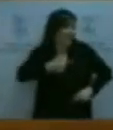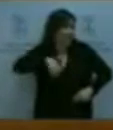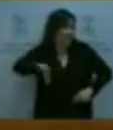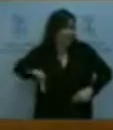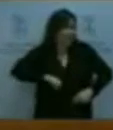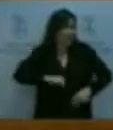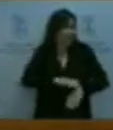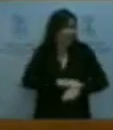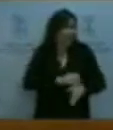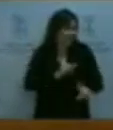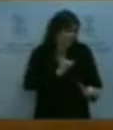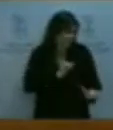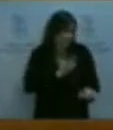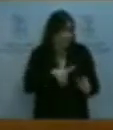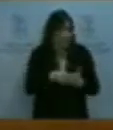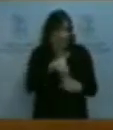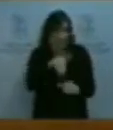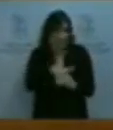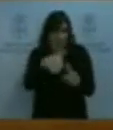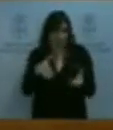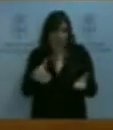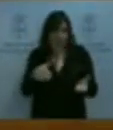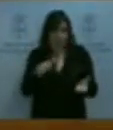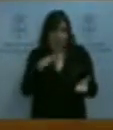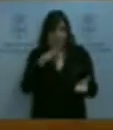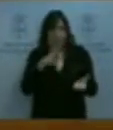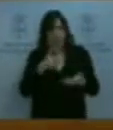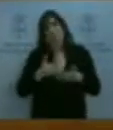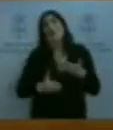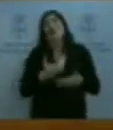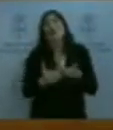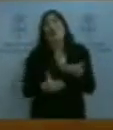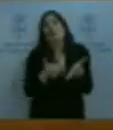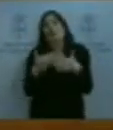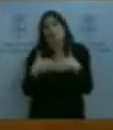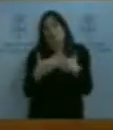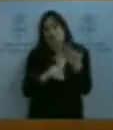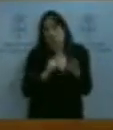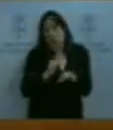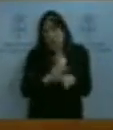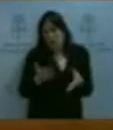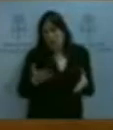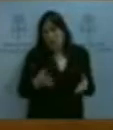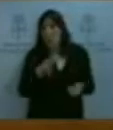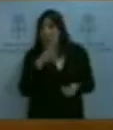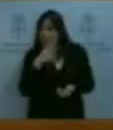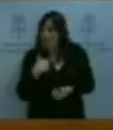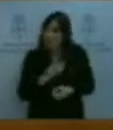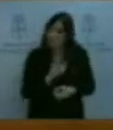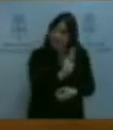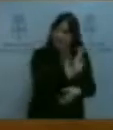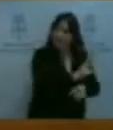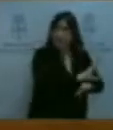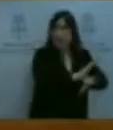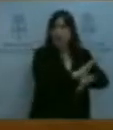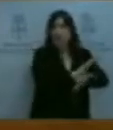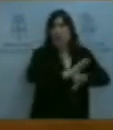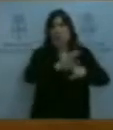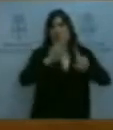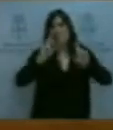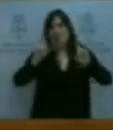para cumplir, aunque sea, los trámites mínimos y necesarios. Y ahora yo voy a interpelar al consejero de Educación actual en relación a